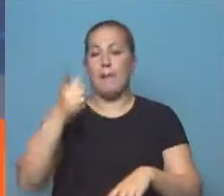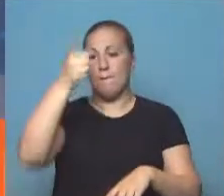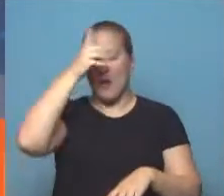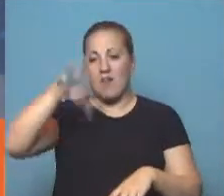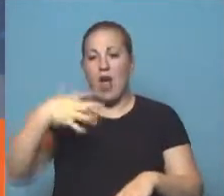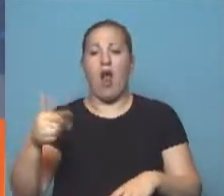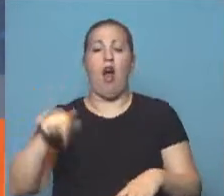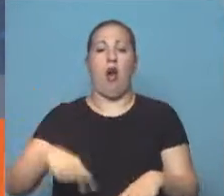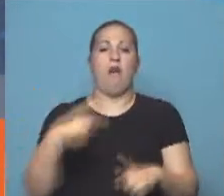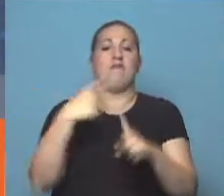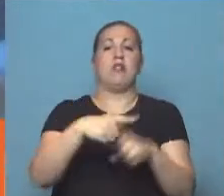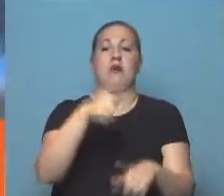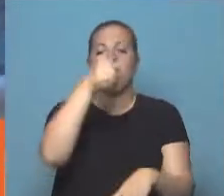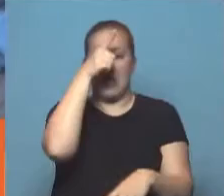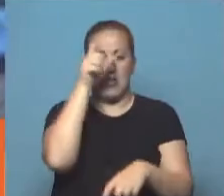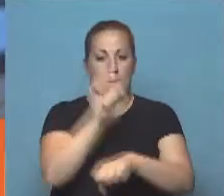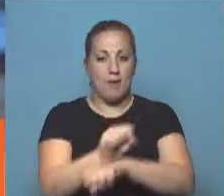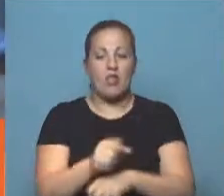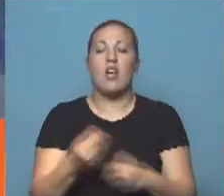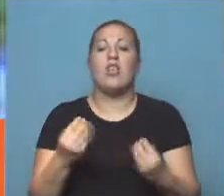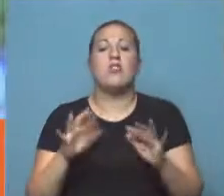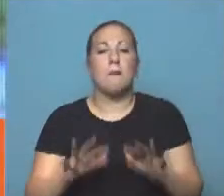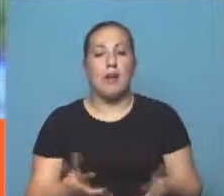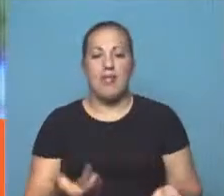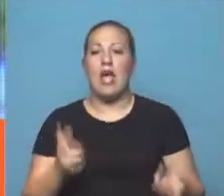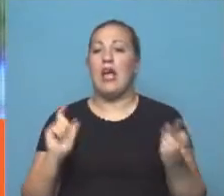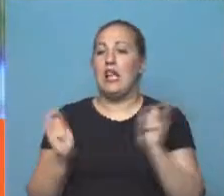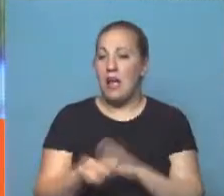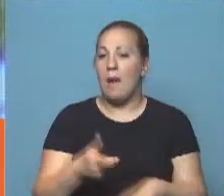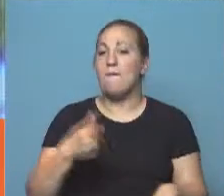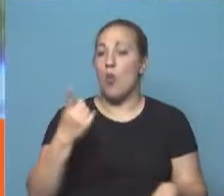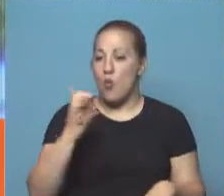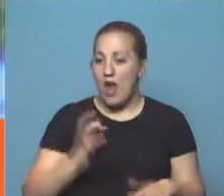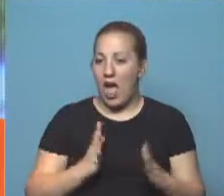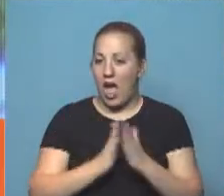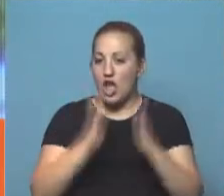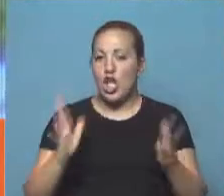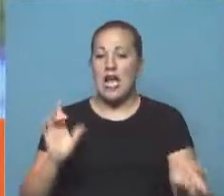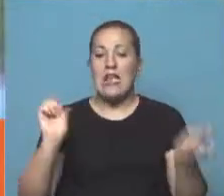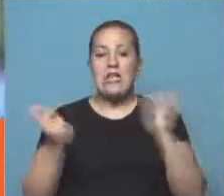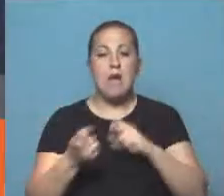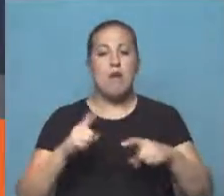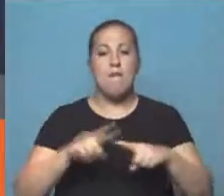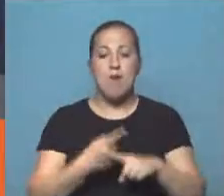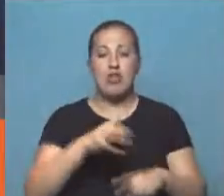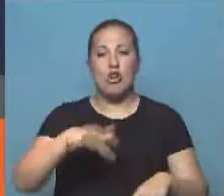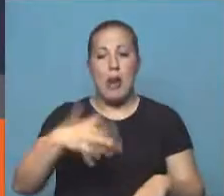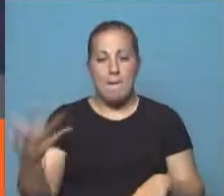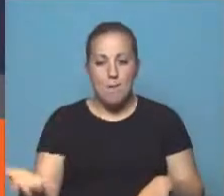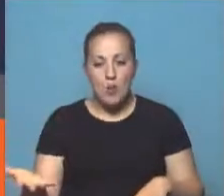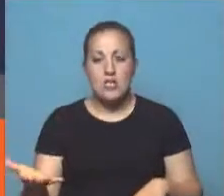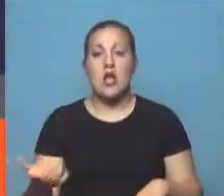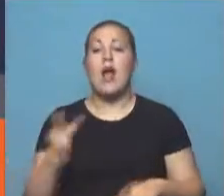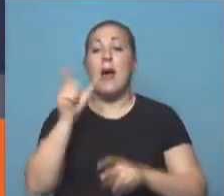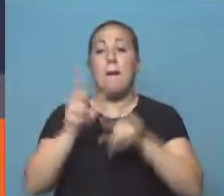servicio penitenciario. ¿Qué se espera? Bueno, un cambio. Creo que estamos a un año de que se haya producido un cambio a nivel político en la provincia de Buenos Aires y lo que